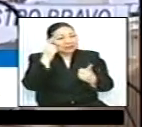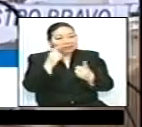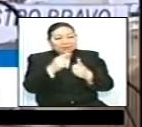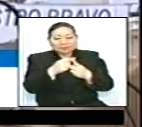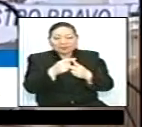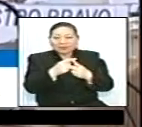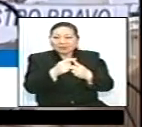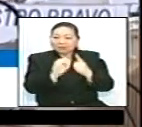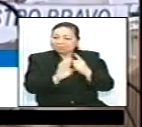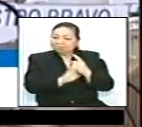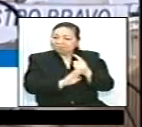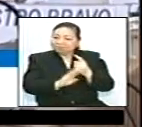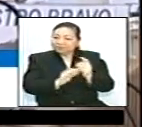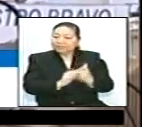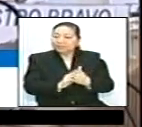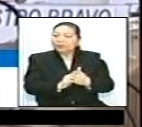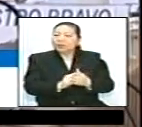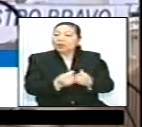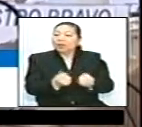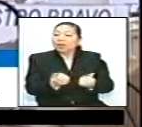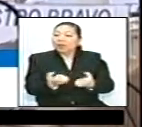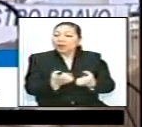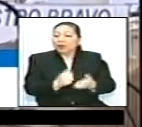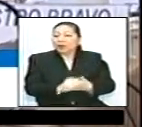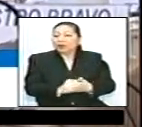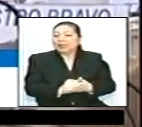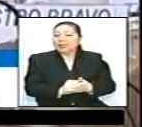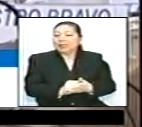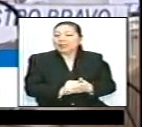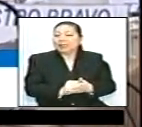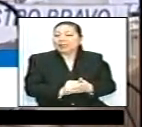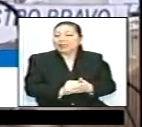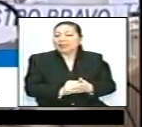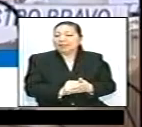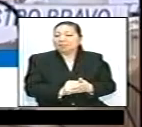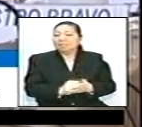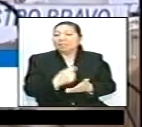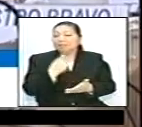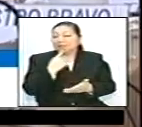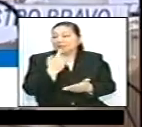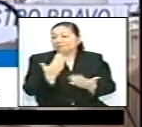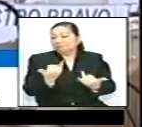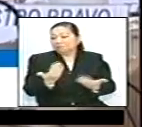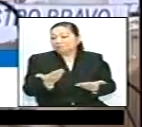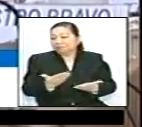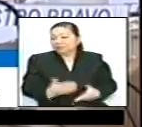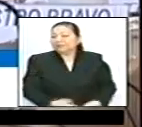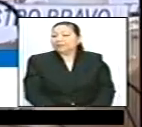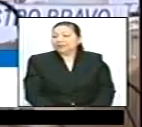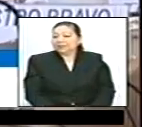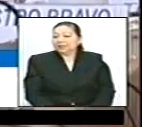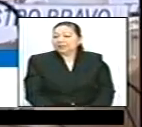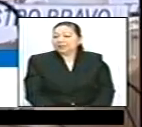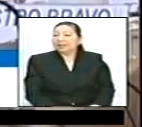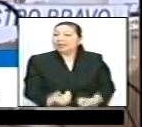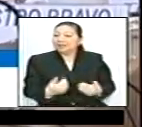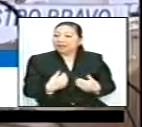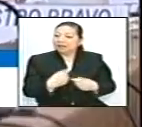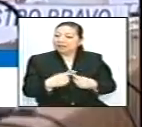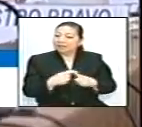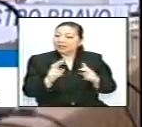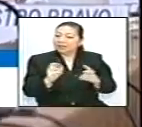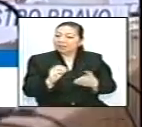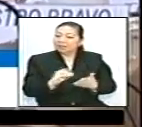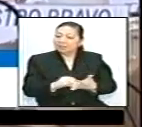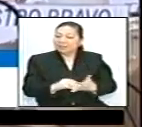va en la ruta económica, ¿no?, que es la suya. Entonces, bueno, ese es el punto, ministro. Tengo un par de temas